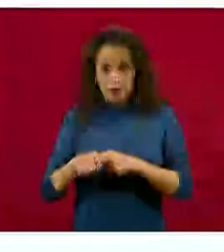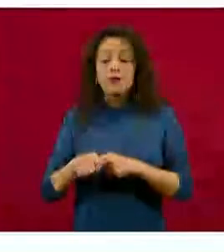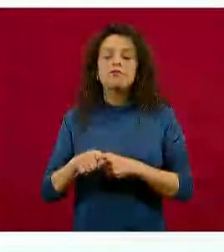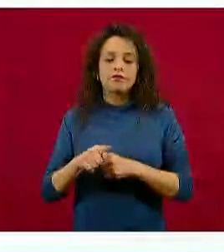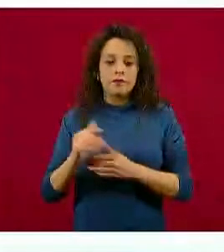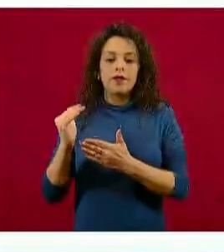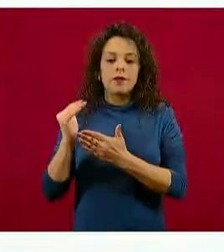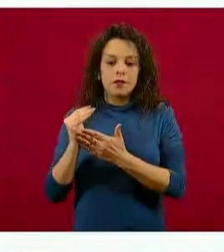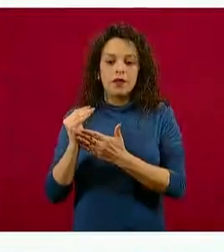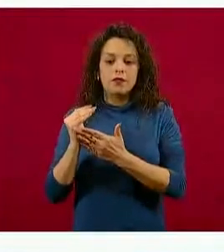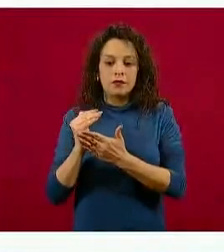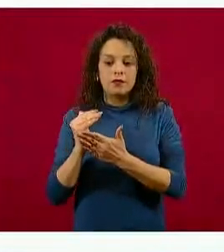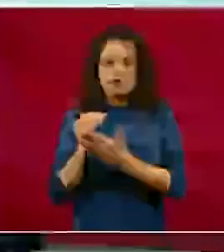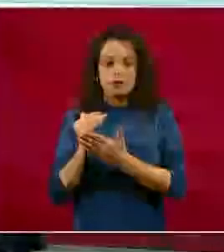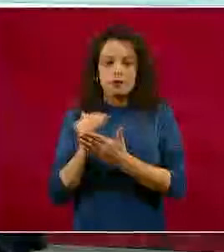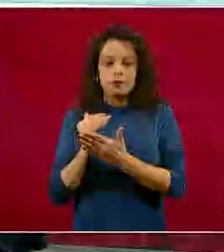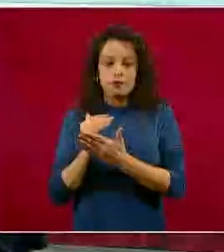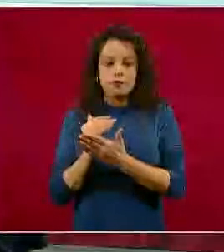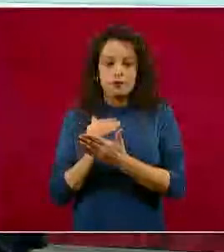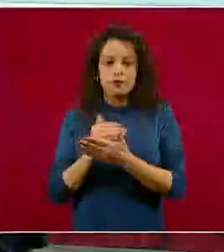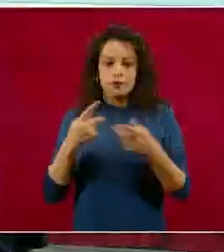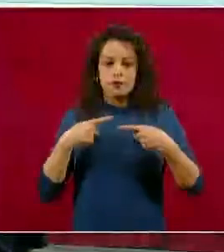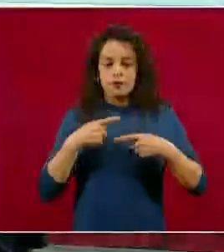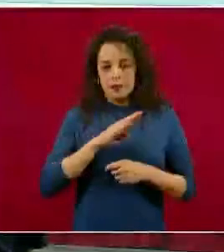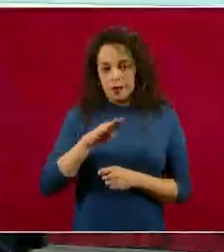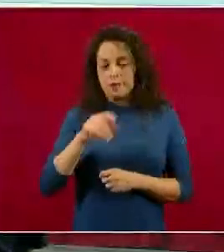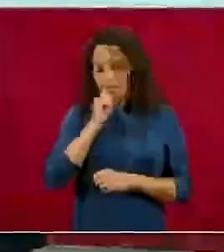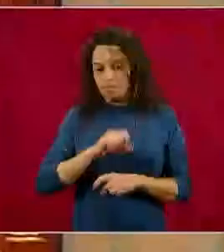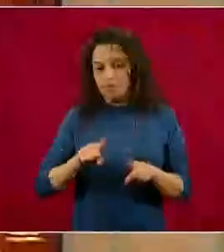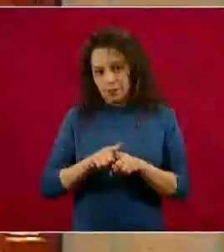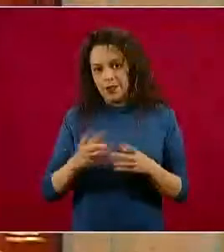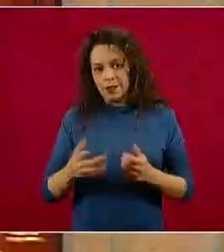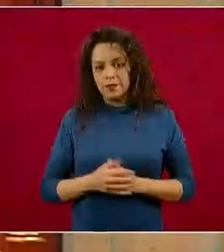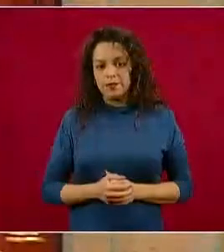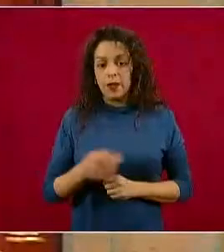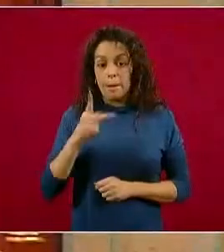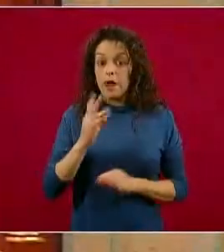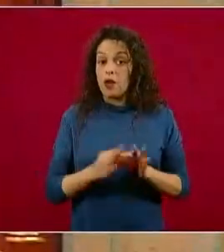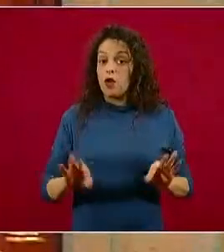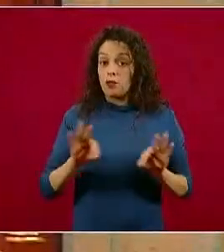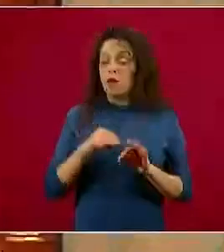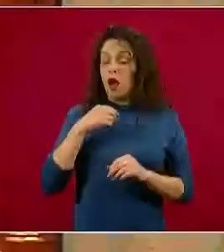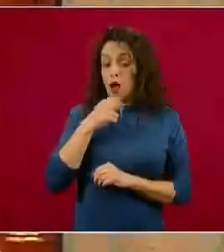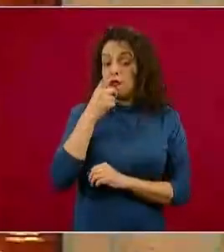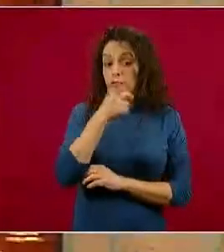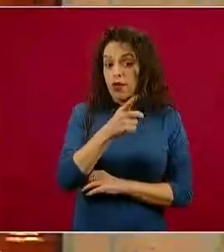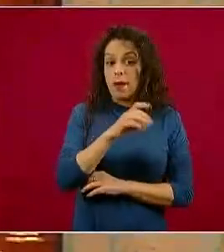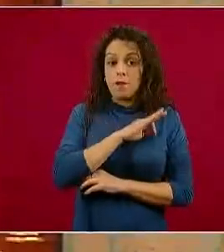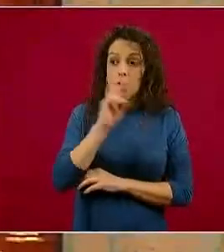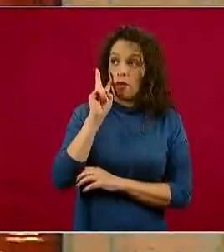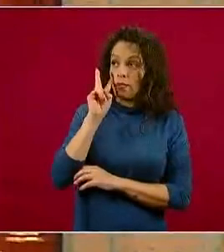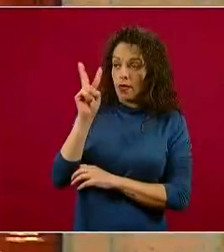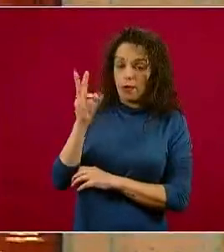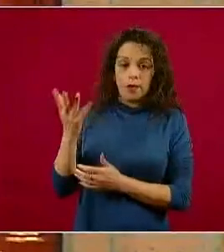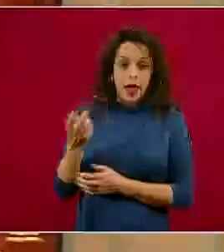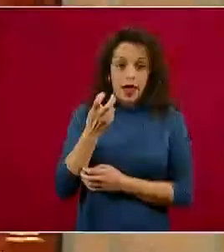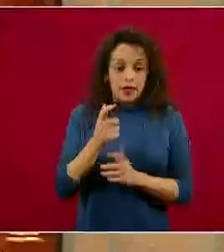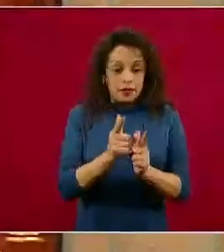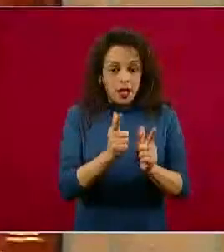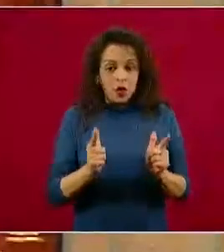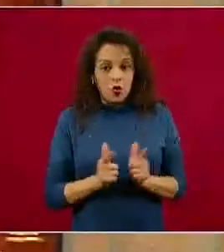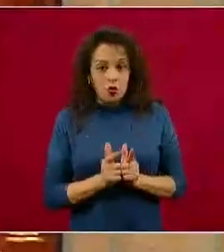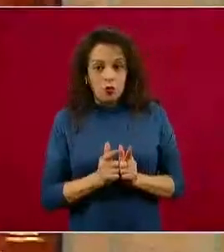las que se produjeron. Sin embargo, aquí es importante mencionar que tanto este grupo como